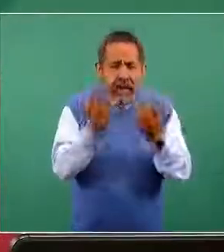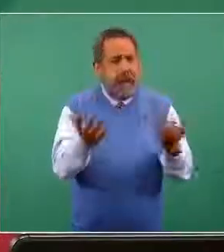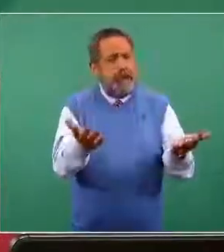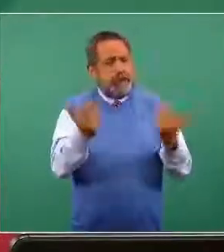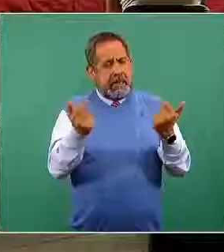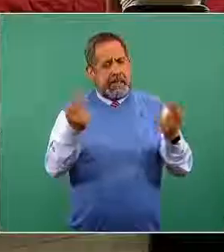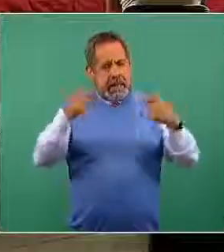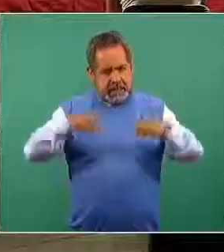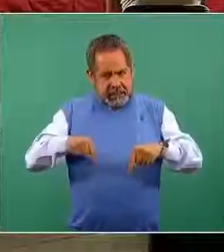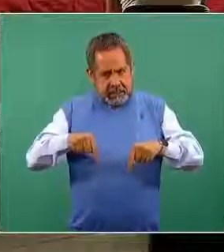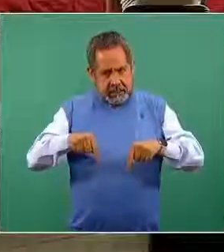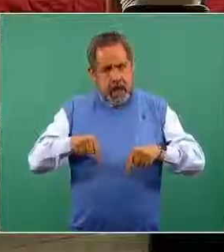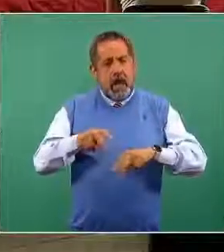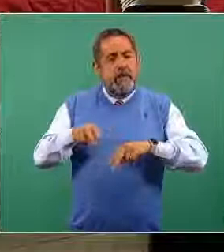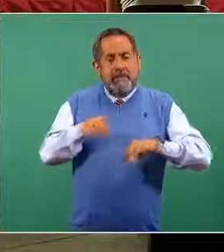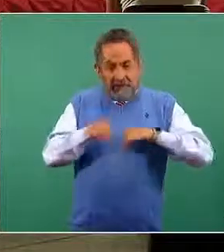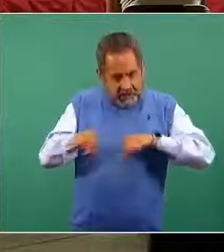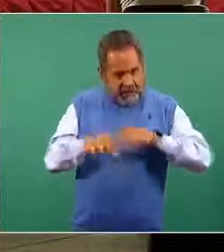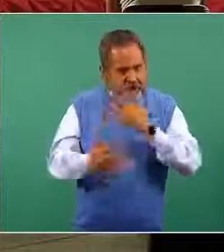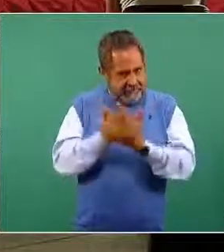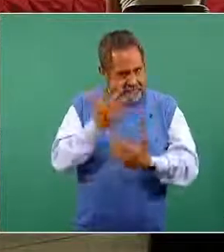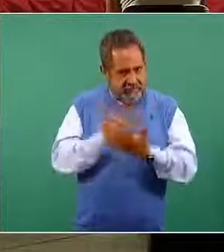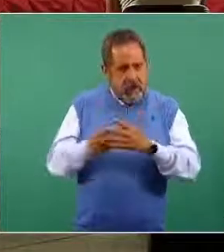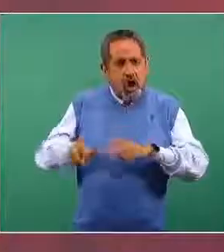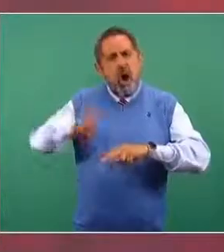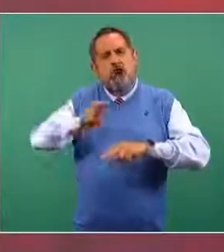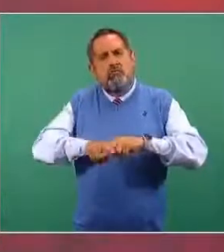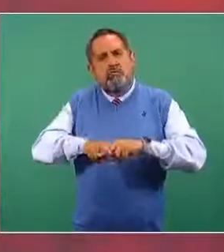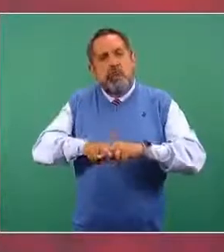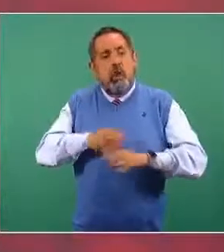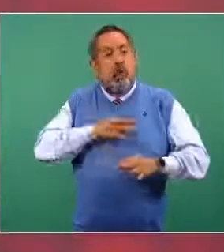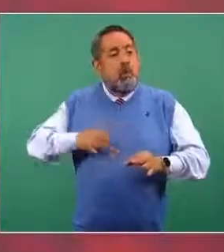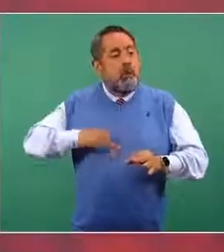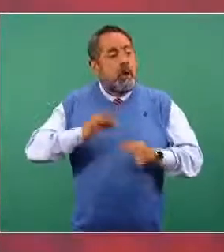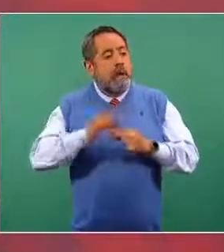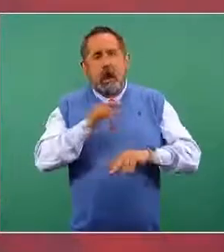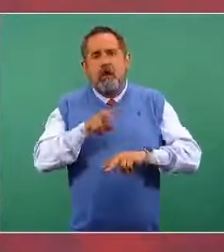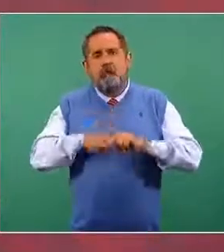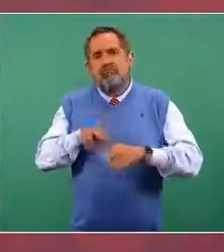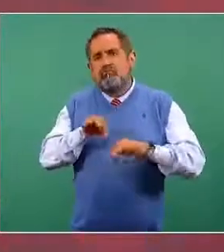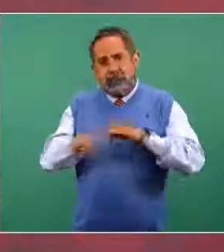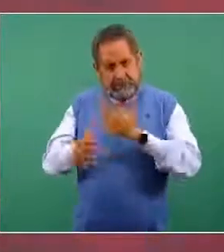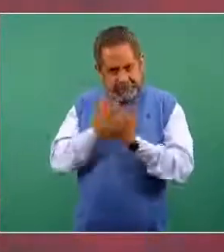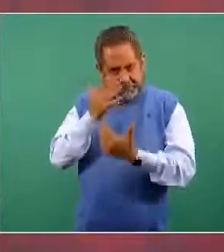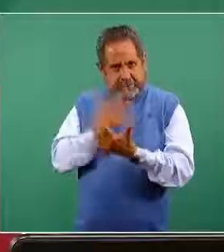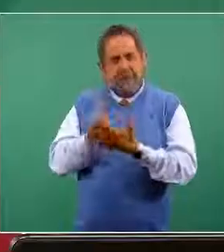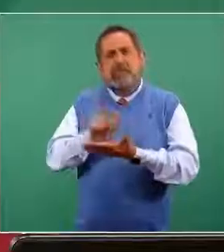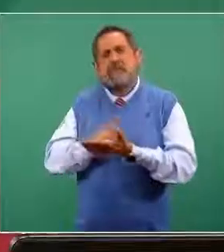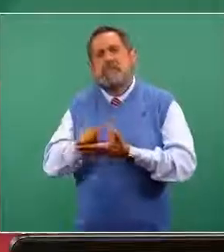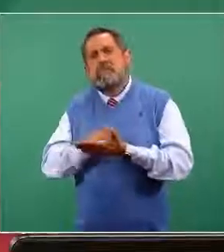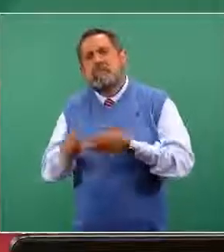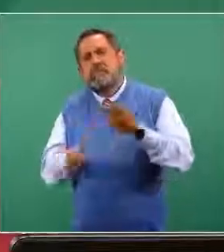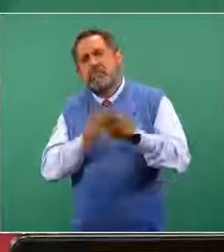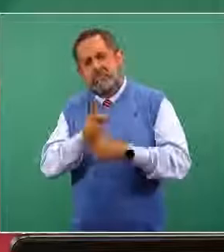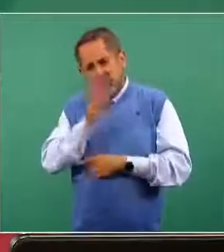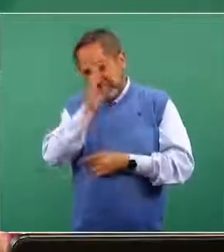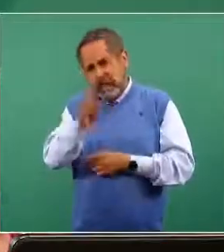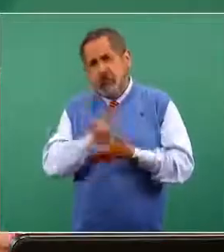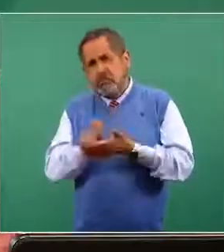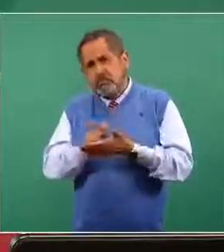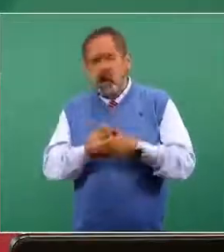venga aquí, que haga su trabajo, que le cumpla a la ciudadanía haciendo su trabajo